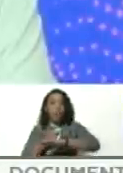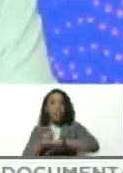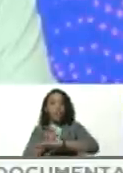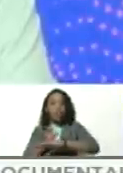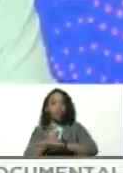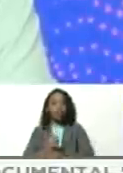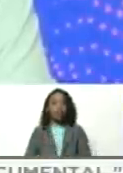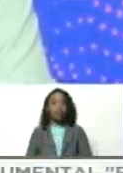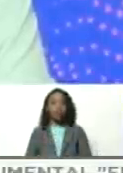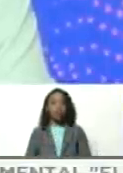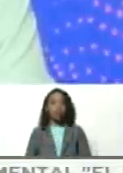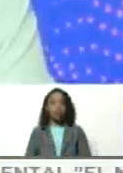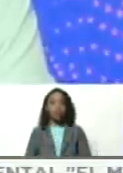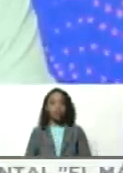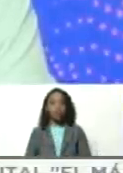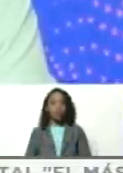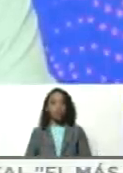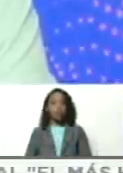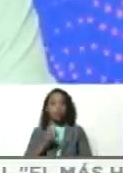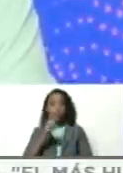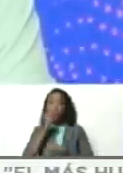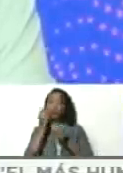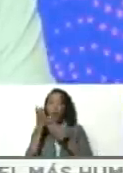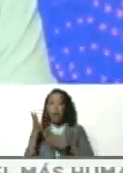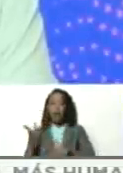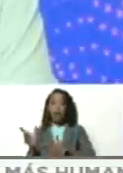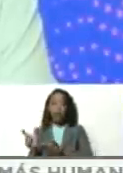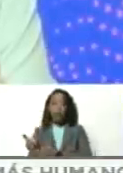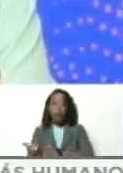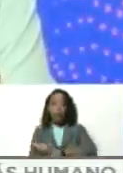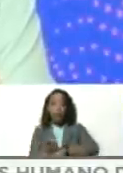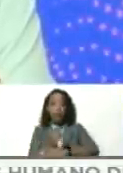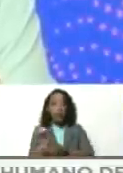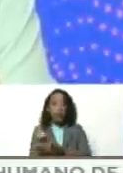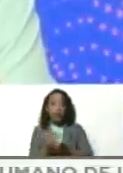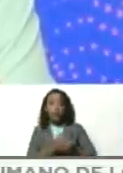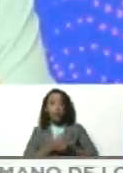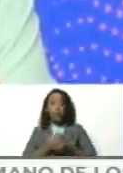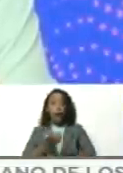gobernaciones y una buena cosecha de alcaldías.